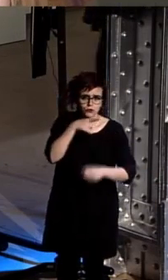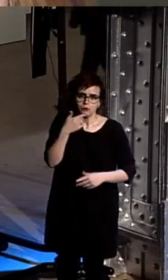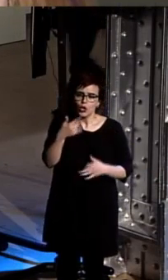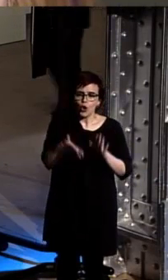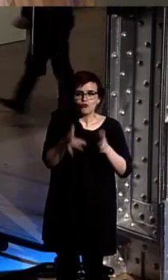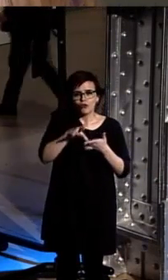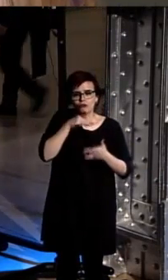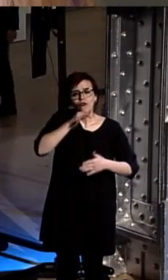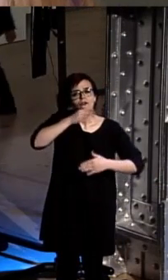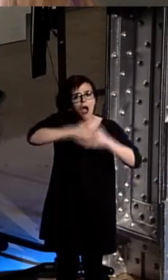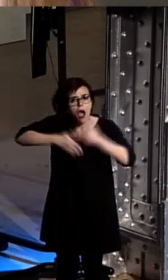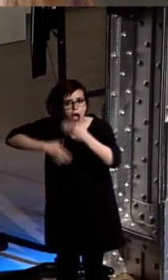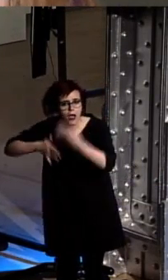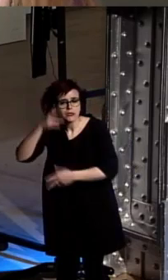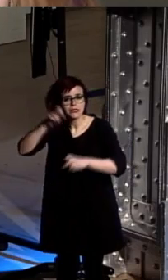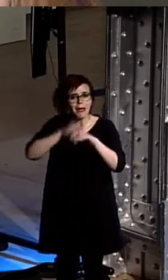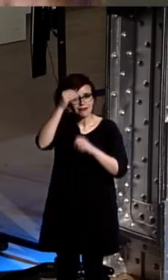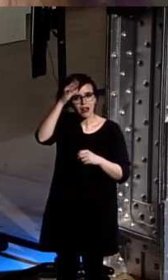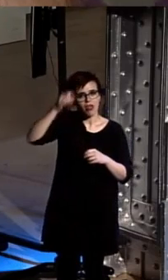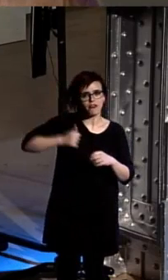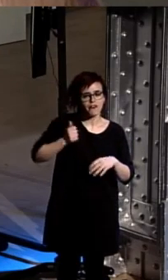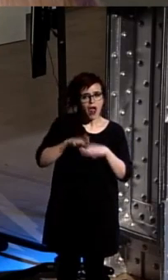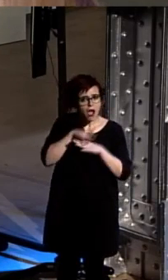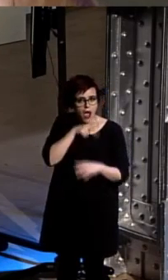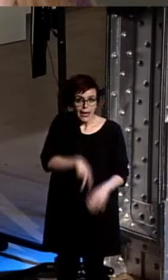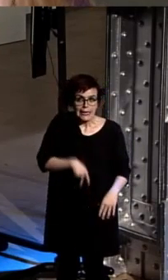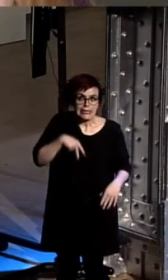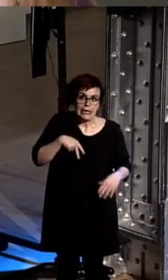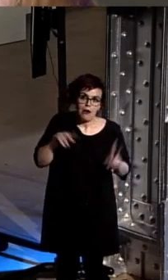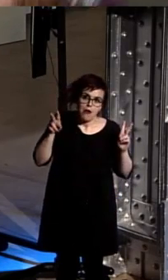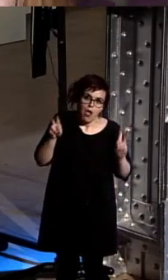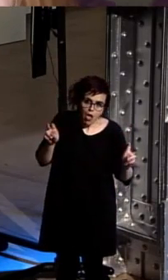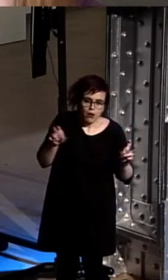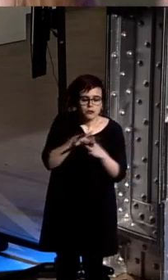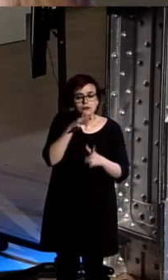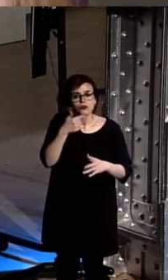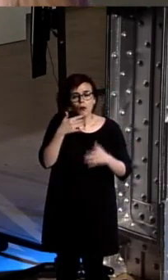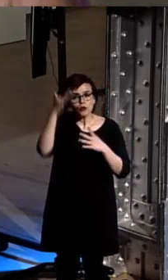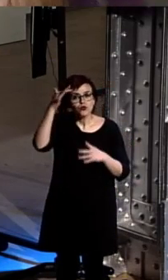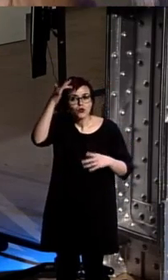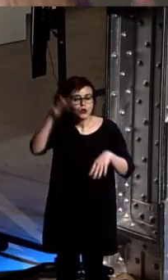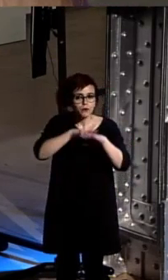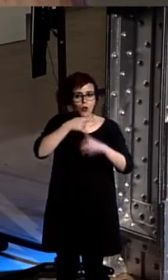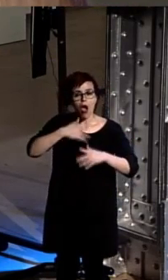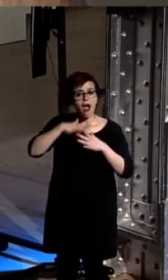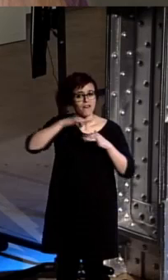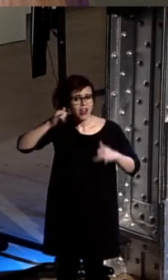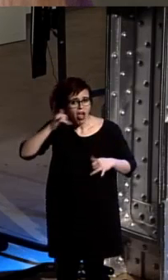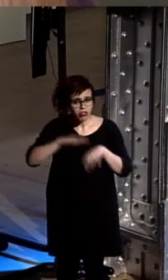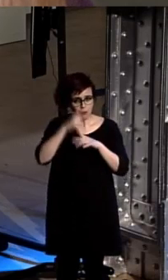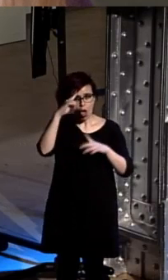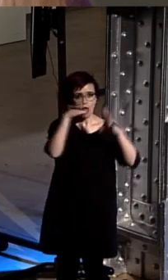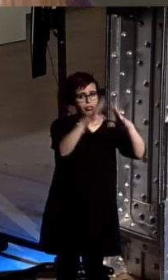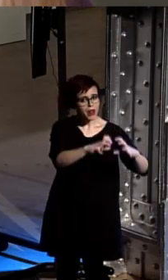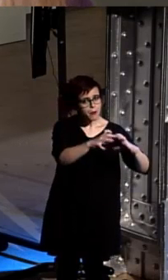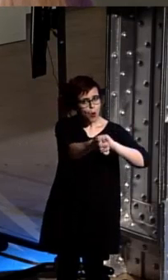acotadas. Conseguir lo que se conoce como inteligencia artificial general, que es este sueño de poder reproducir todas las habilidades que tiene el cerebro